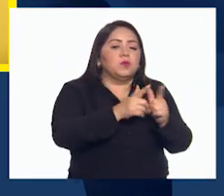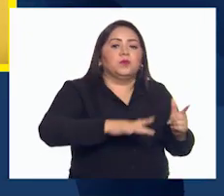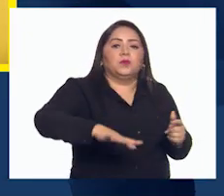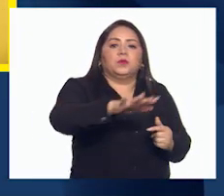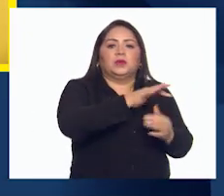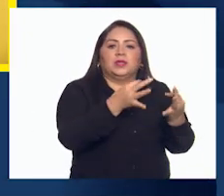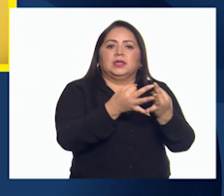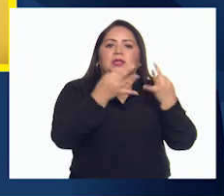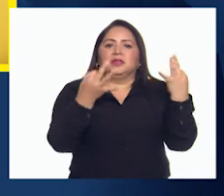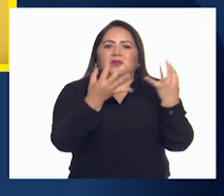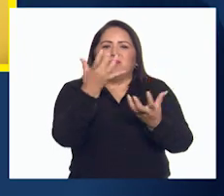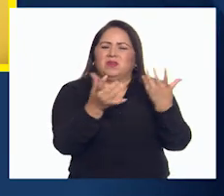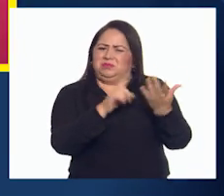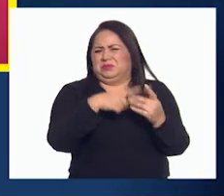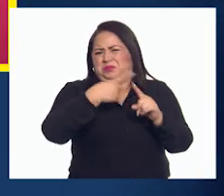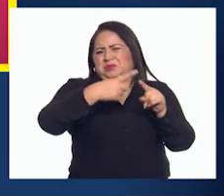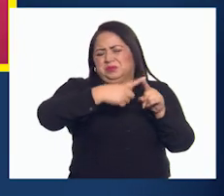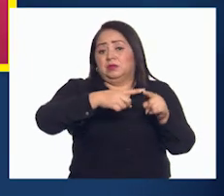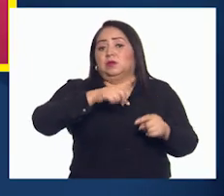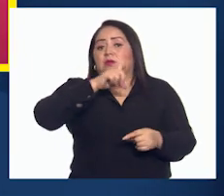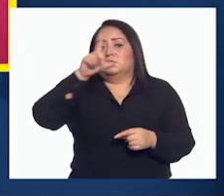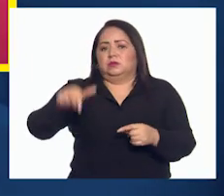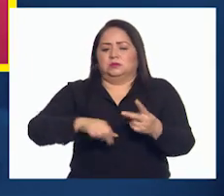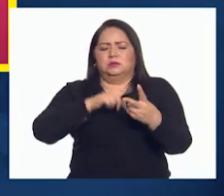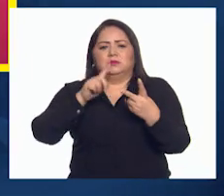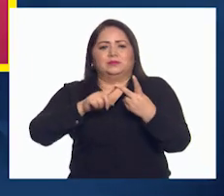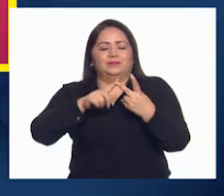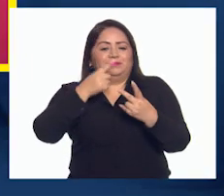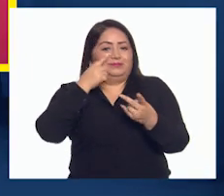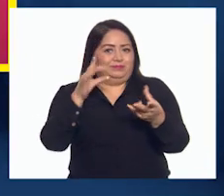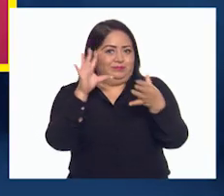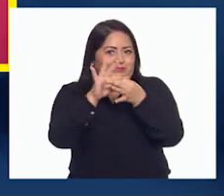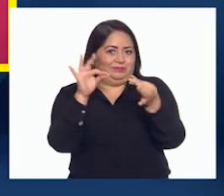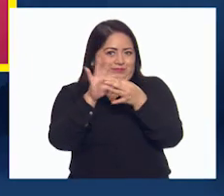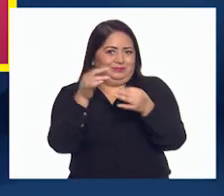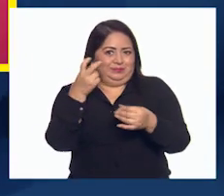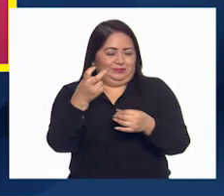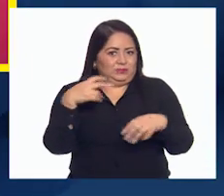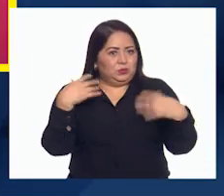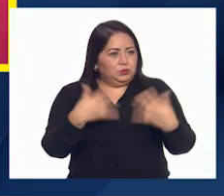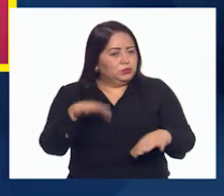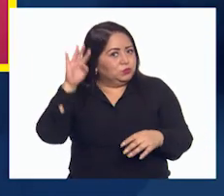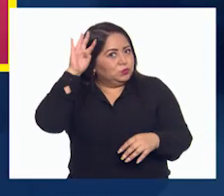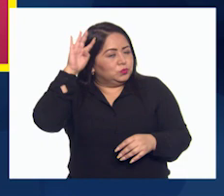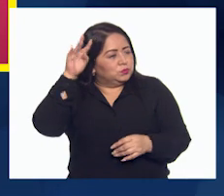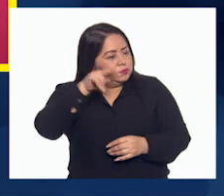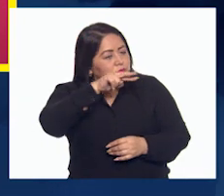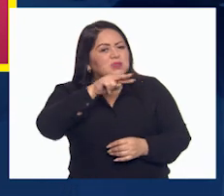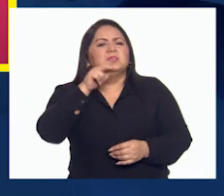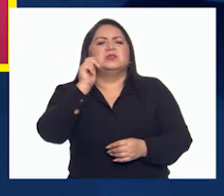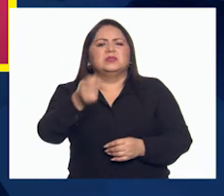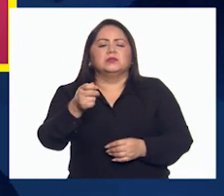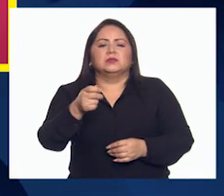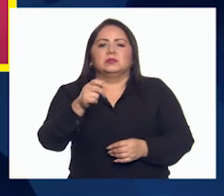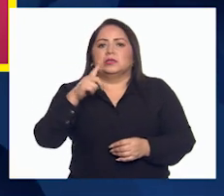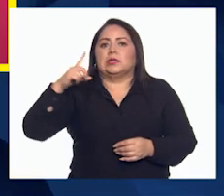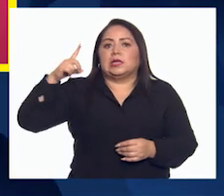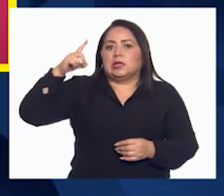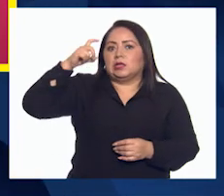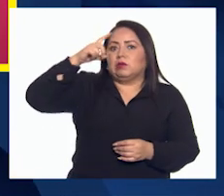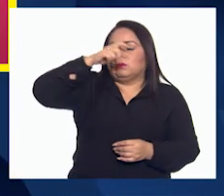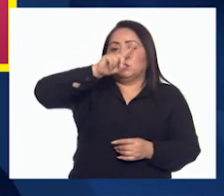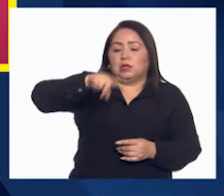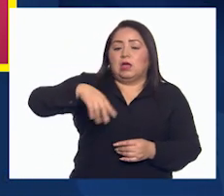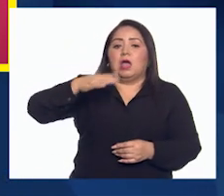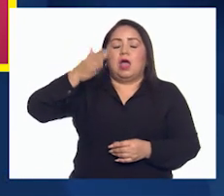Patagonia o la Tierra del Fuego. La segunda cosa que quiero comentarte de este gran acontecimiento es la dificultad que